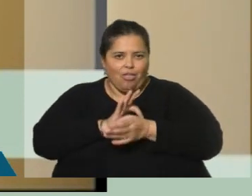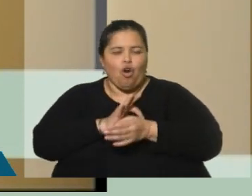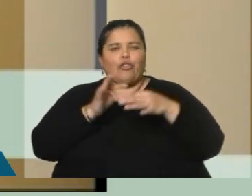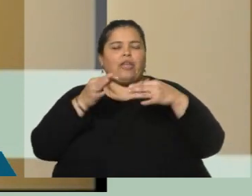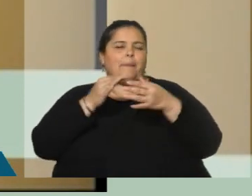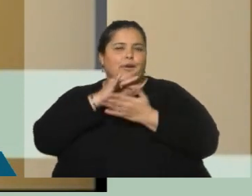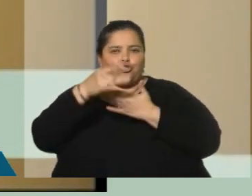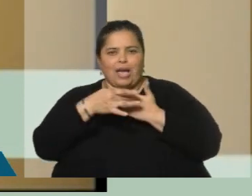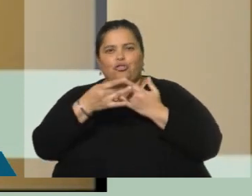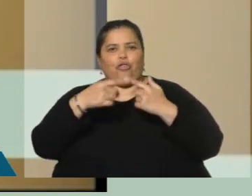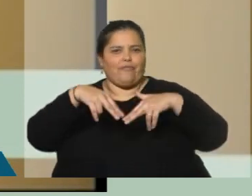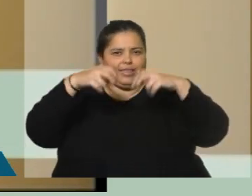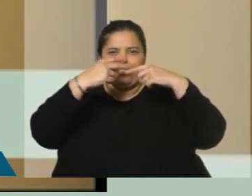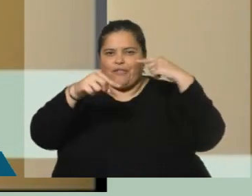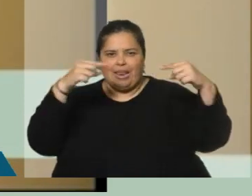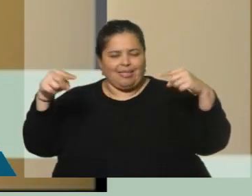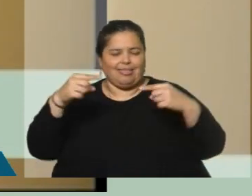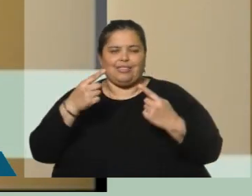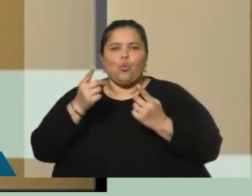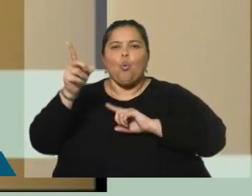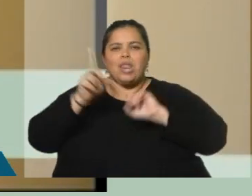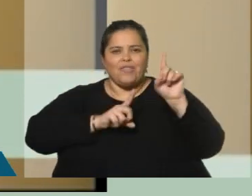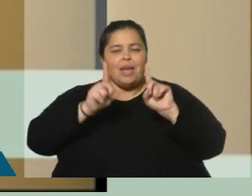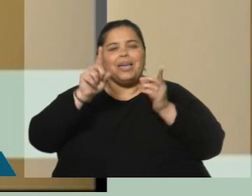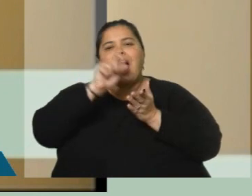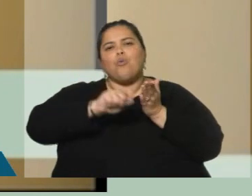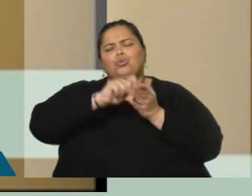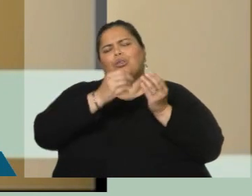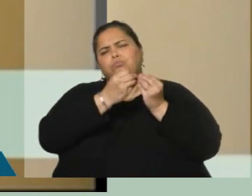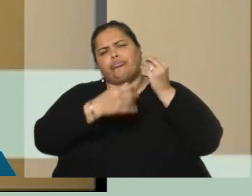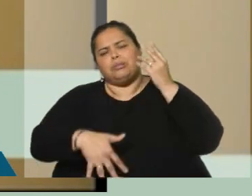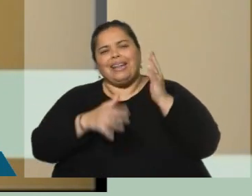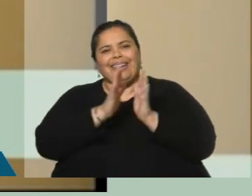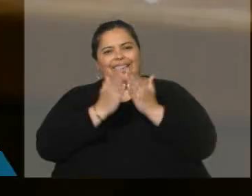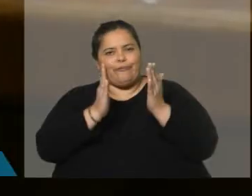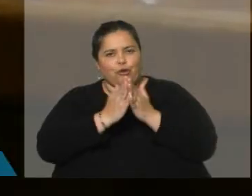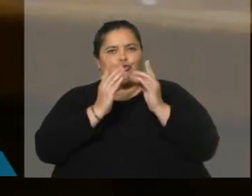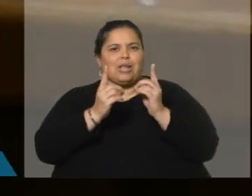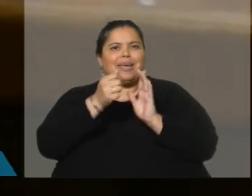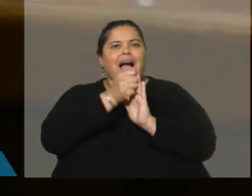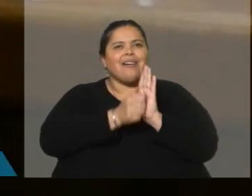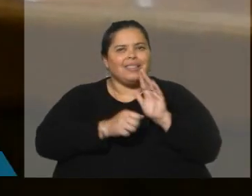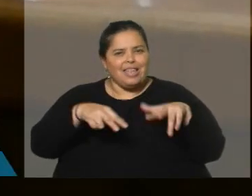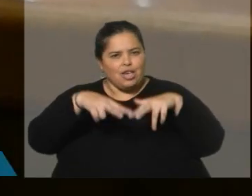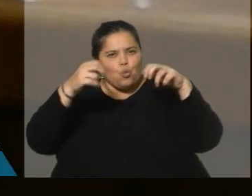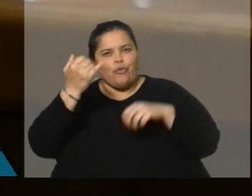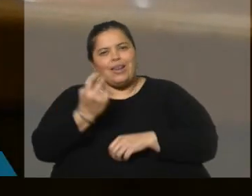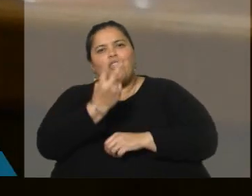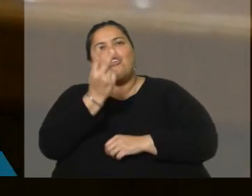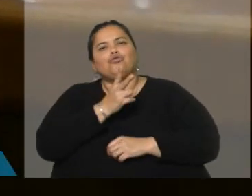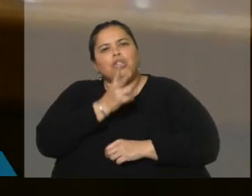en diferentes universidades y autor de decenas de libros y artículos de investigación Álvaro rico tiene dos hijos